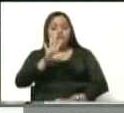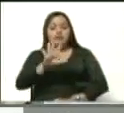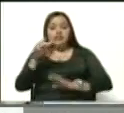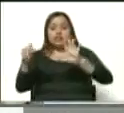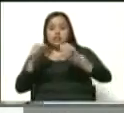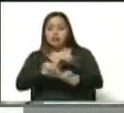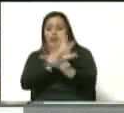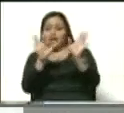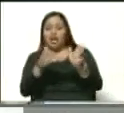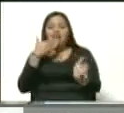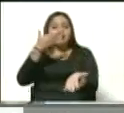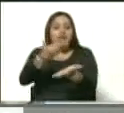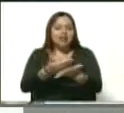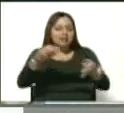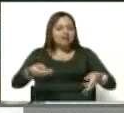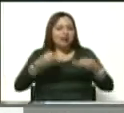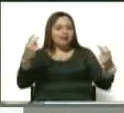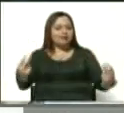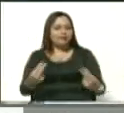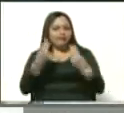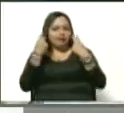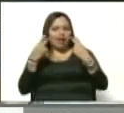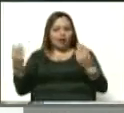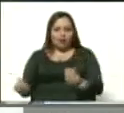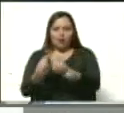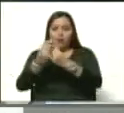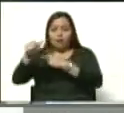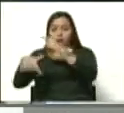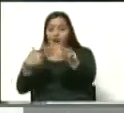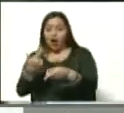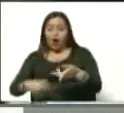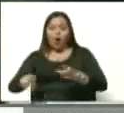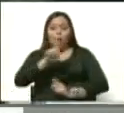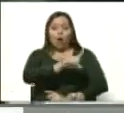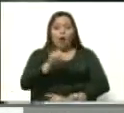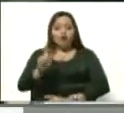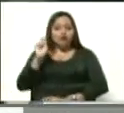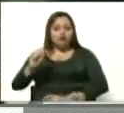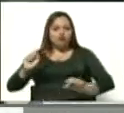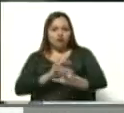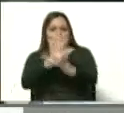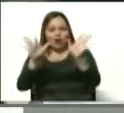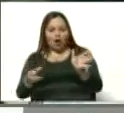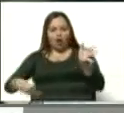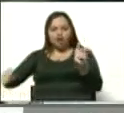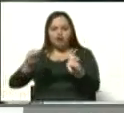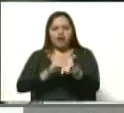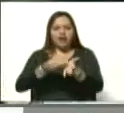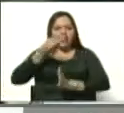la mañana. Gracias, como siempre, por su sintonía, por habernos acompañado. La cita mañana, 11 en punto de la mañana, en otra